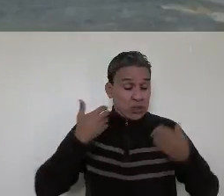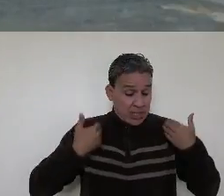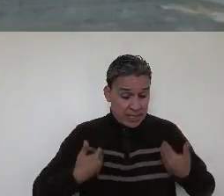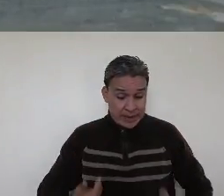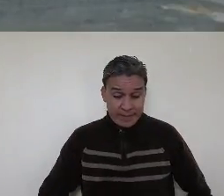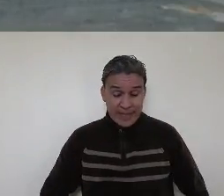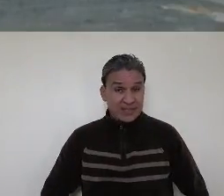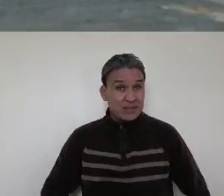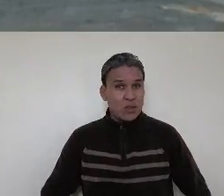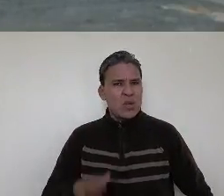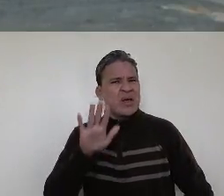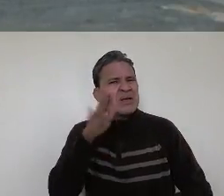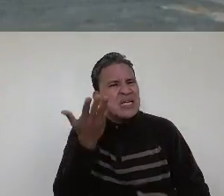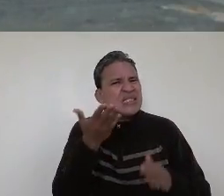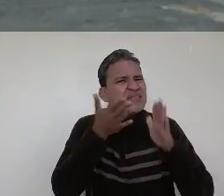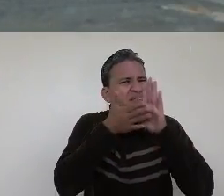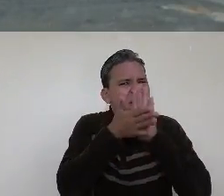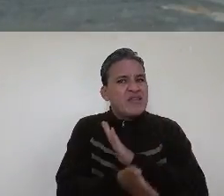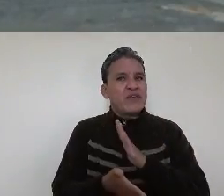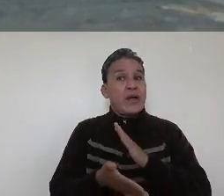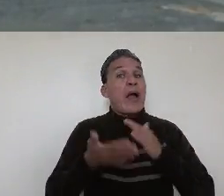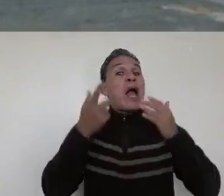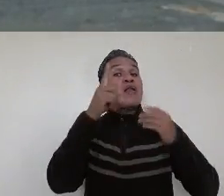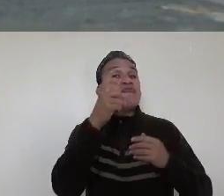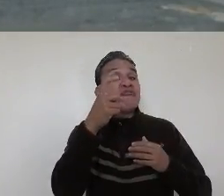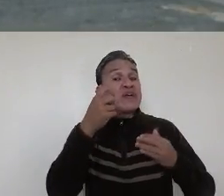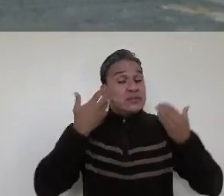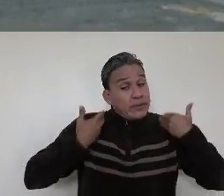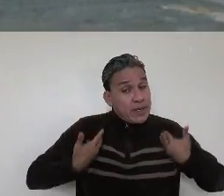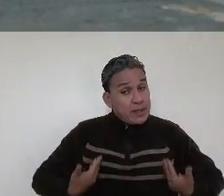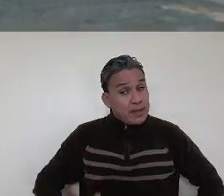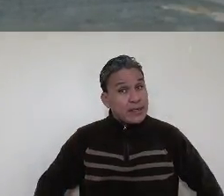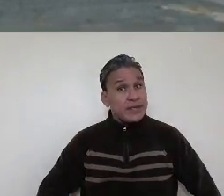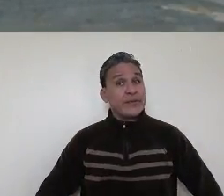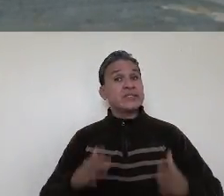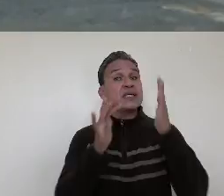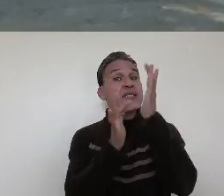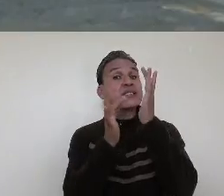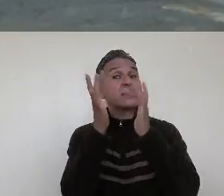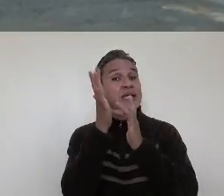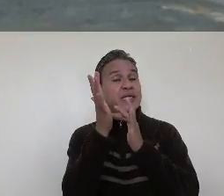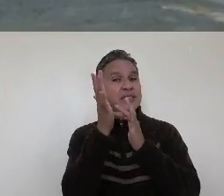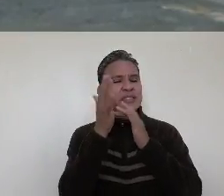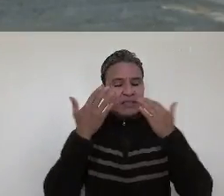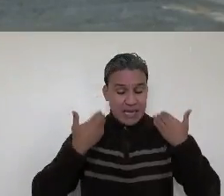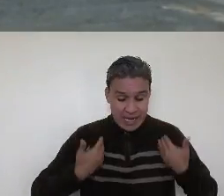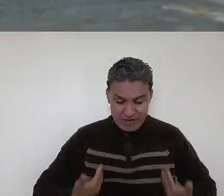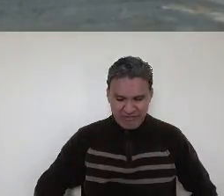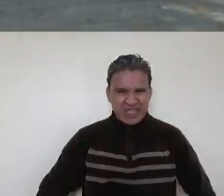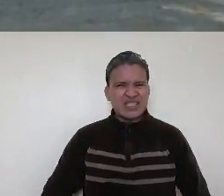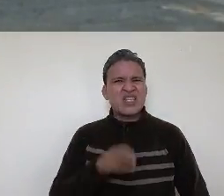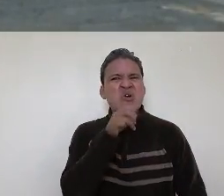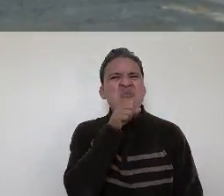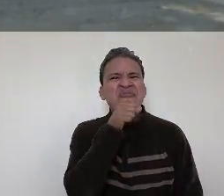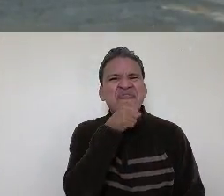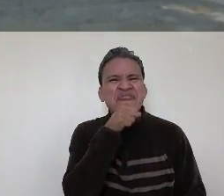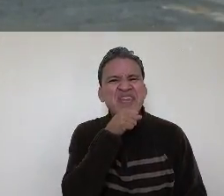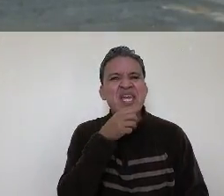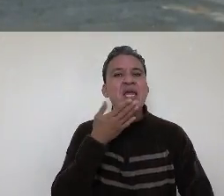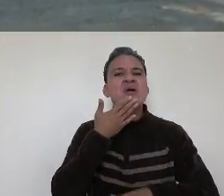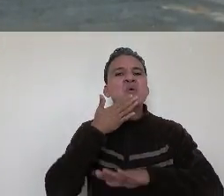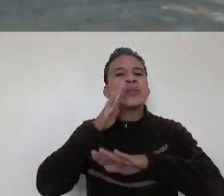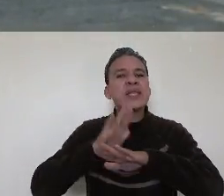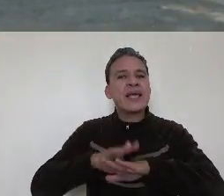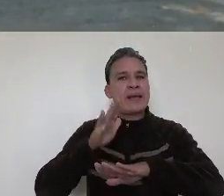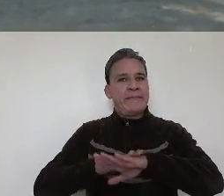tenía, que no se había revestido de Cristo, que tenía el vestido viejo del pecado, no se